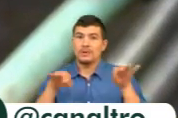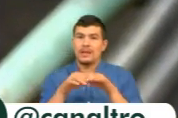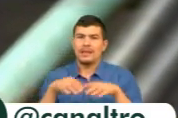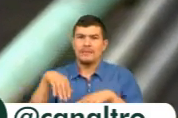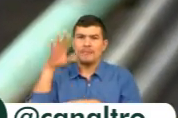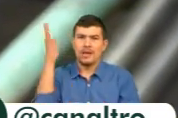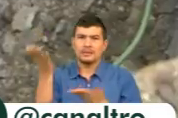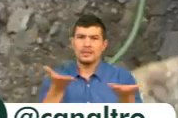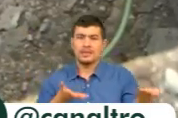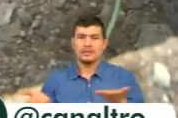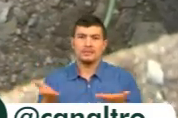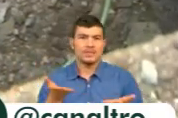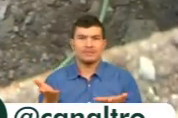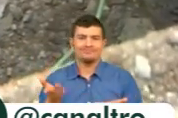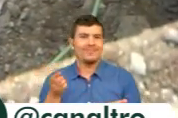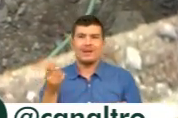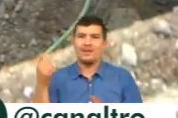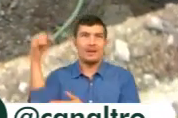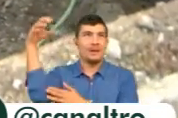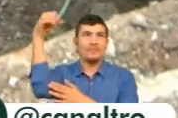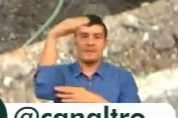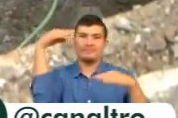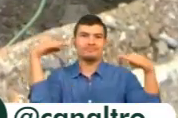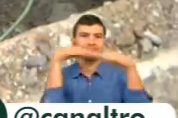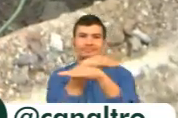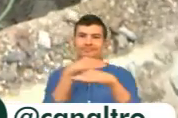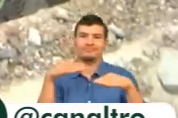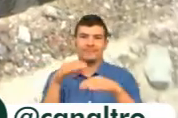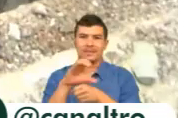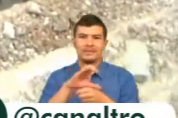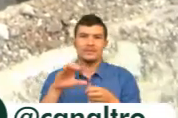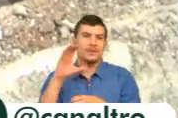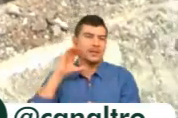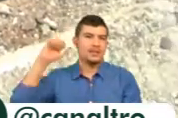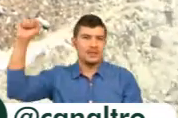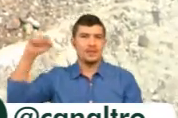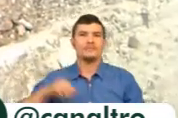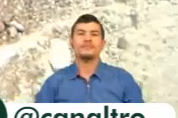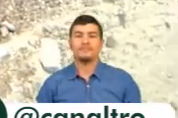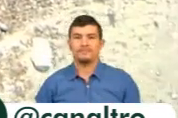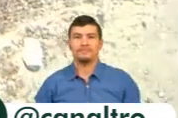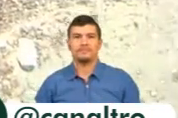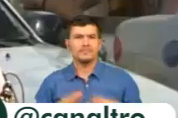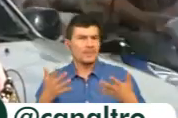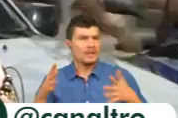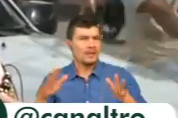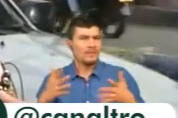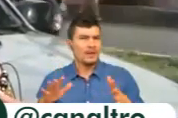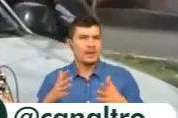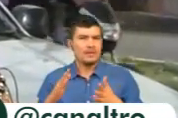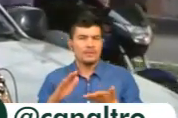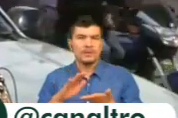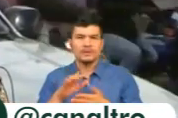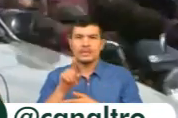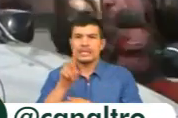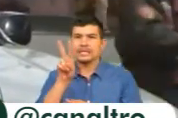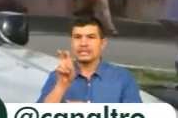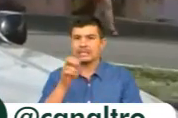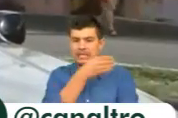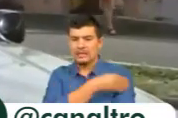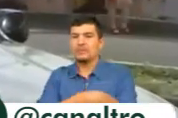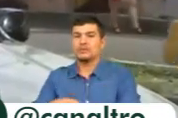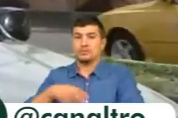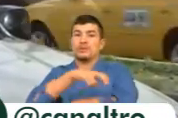servicio que por estos días no se podrá prestar en la principal vía del municipio de Ocaña. Aproximadamente en unos 17, 18 millones de pesos el daño